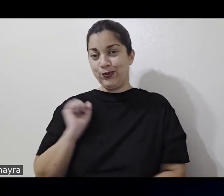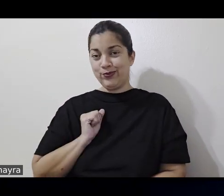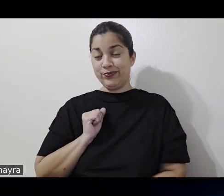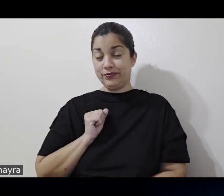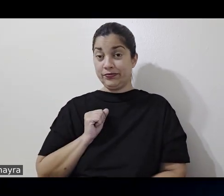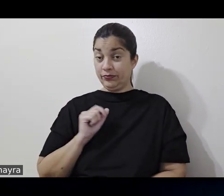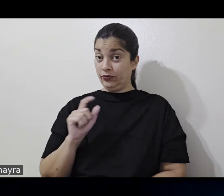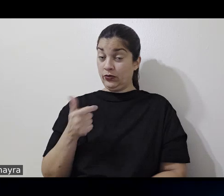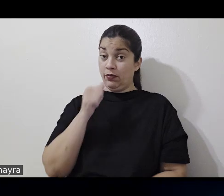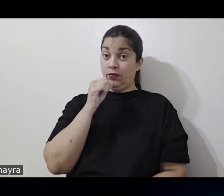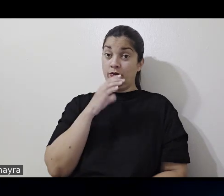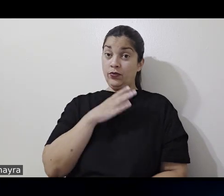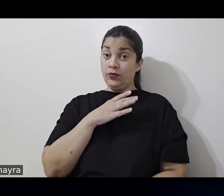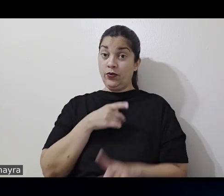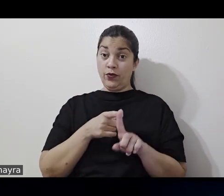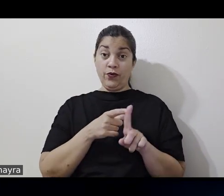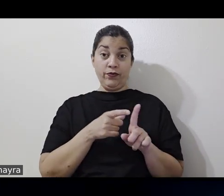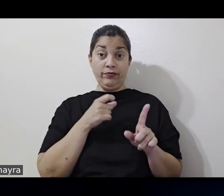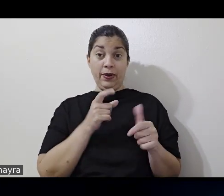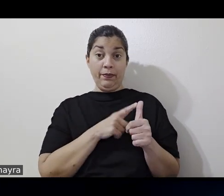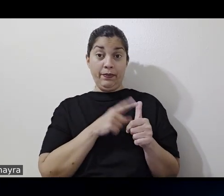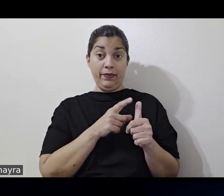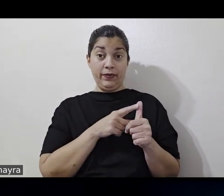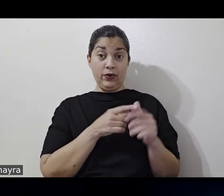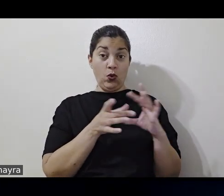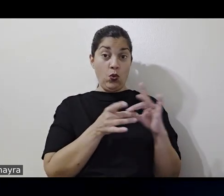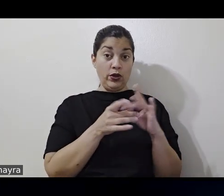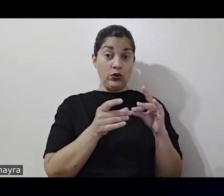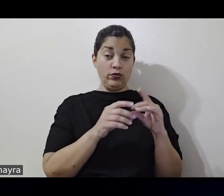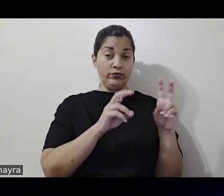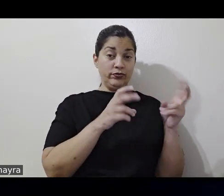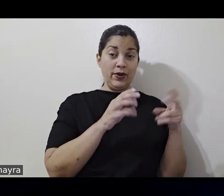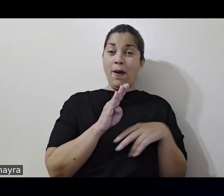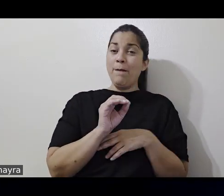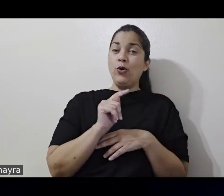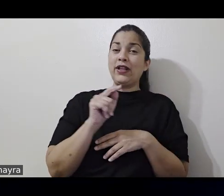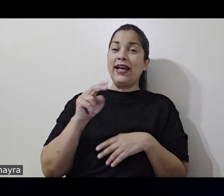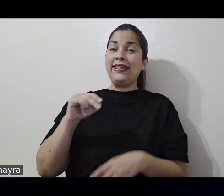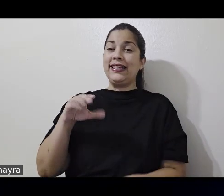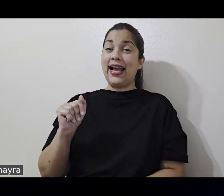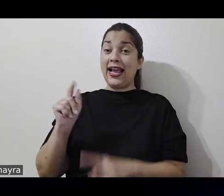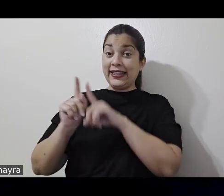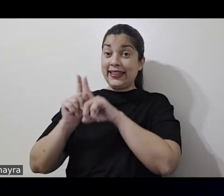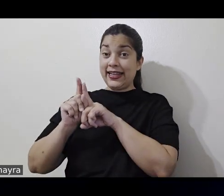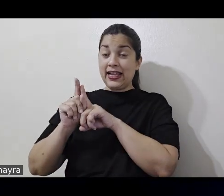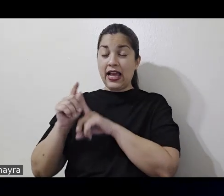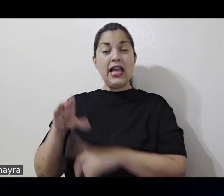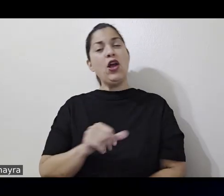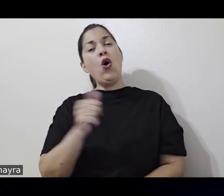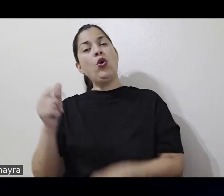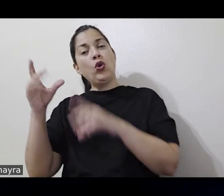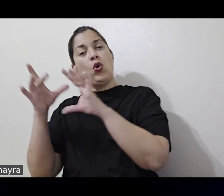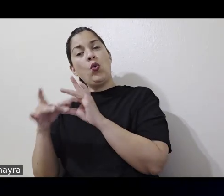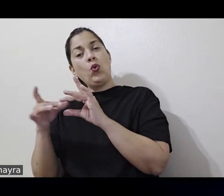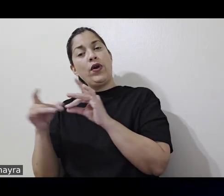está esta señora que es del primer cuento que se titula Botánica a la Estrella. Ajá. Y hay otro cuento que se titula